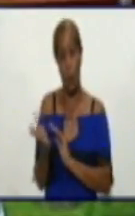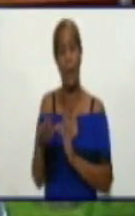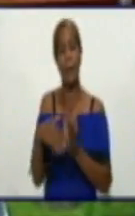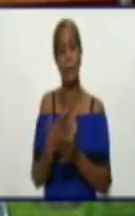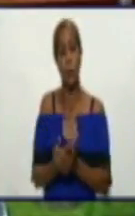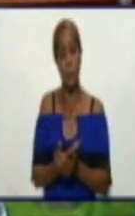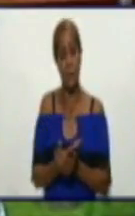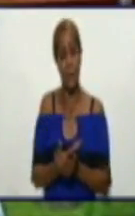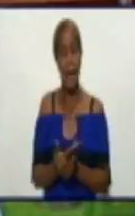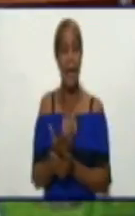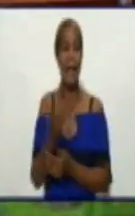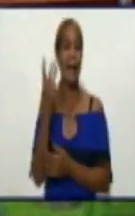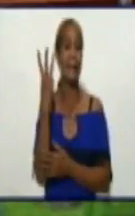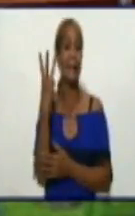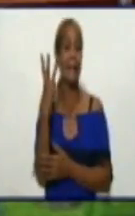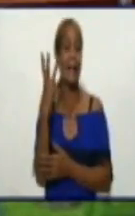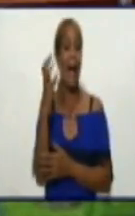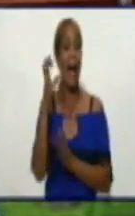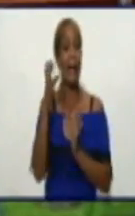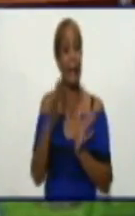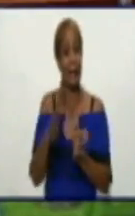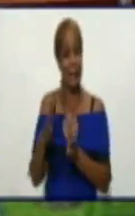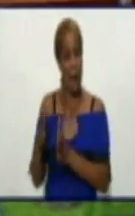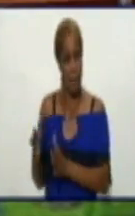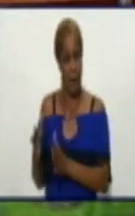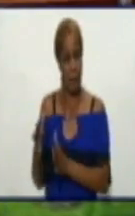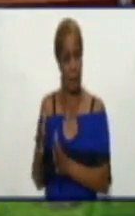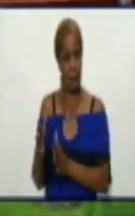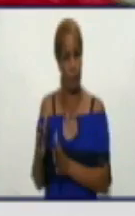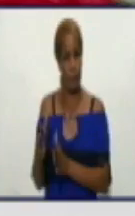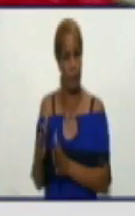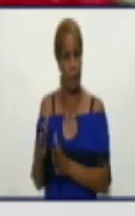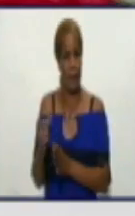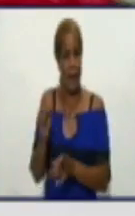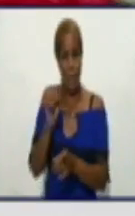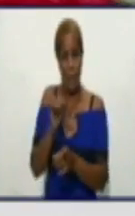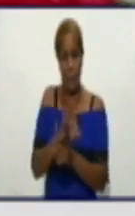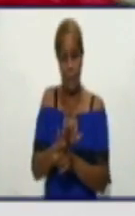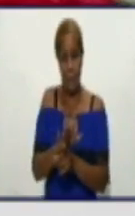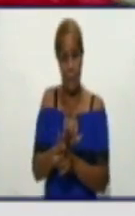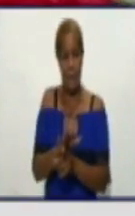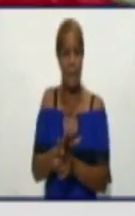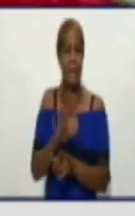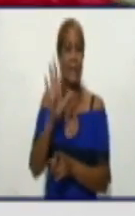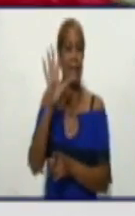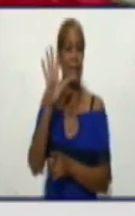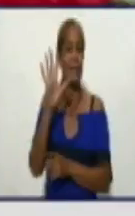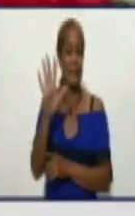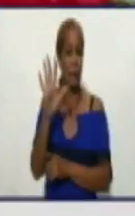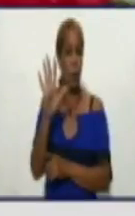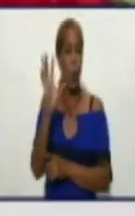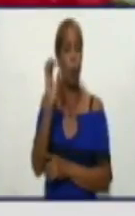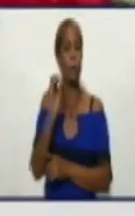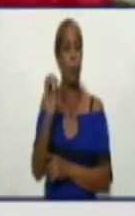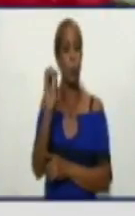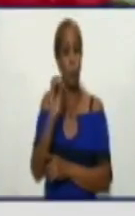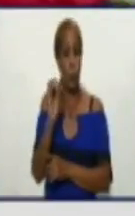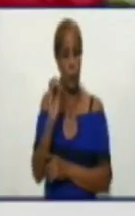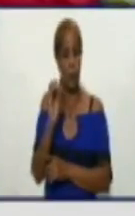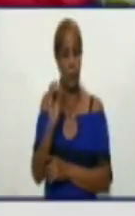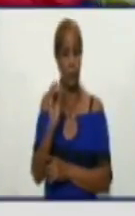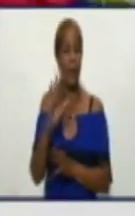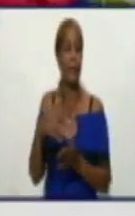5 de octubre al 5 de agosto del 2022. Fíjate que esa es la etapa más larga. ¿Qué va a pasar en esa etapa? A